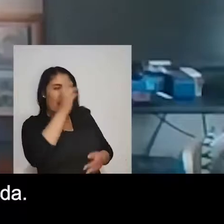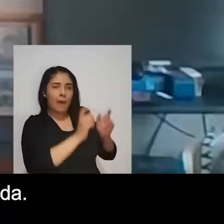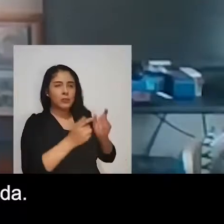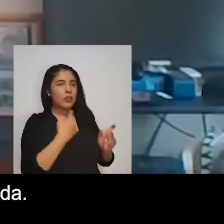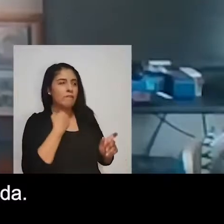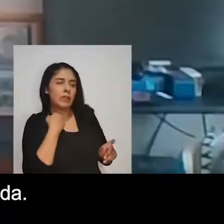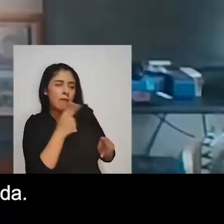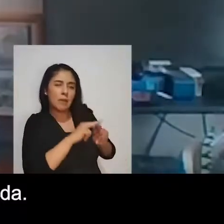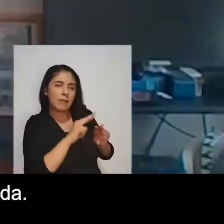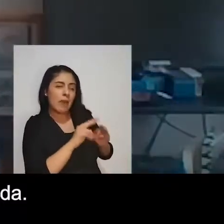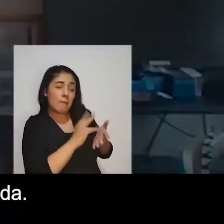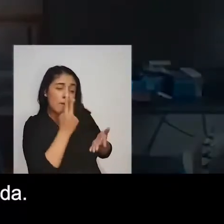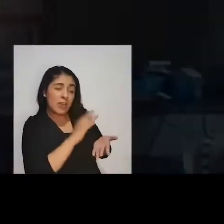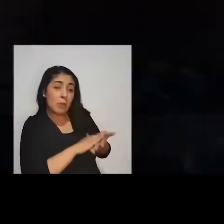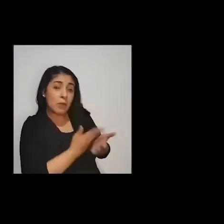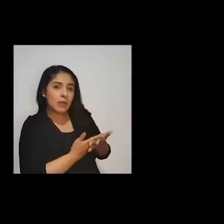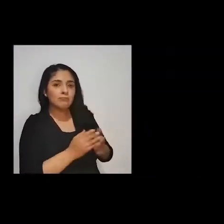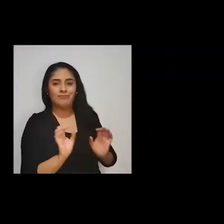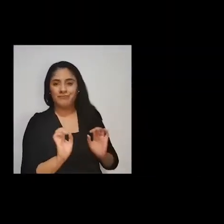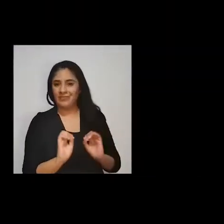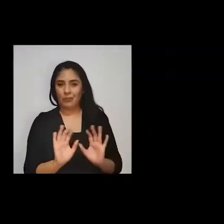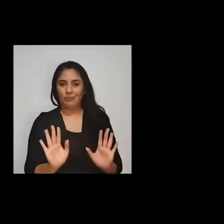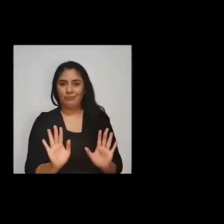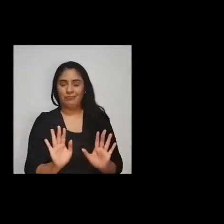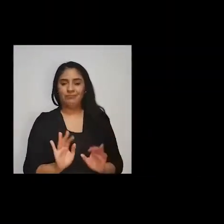vamos a reparar, vamos a ver en qué estado están, nada.